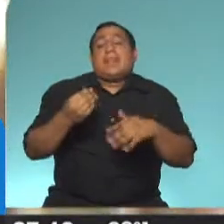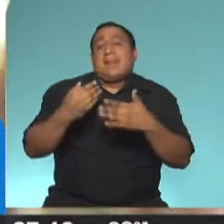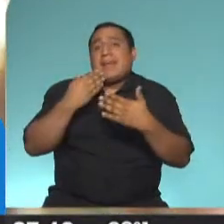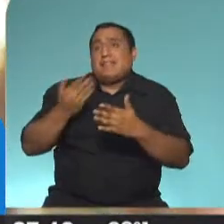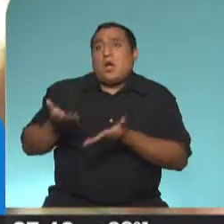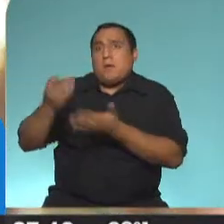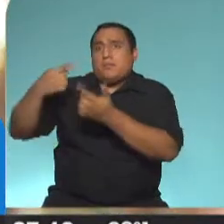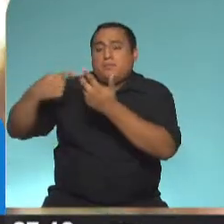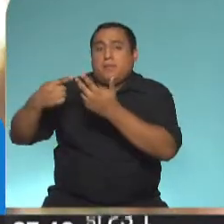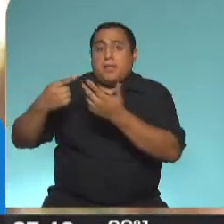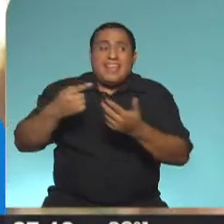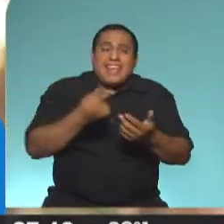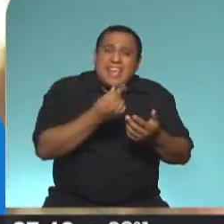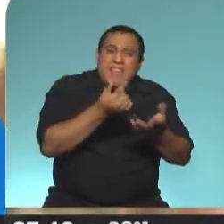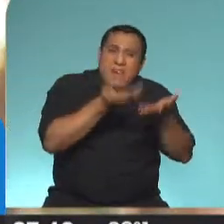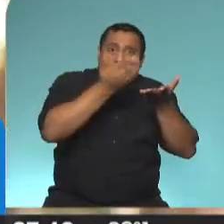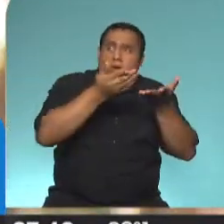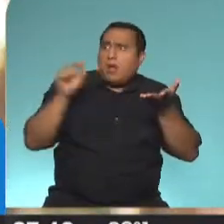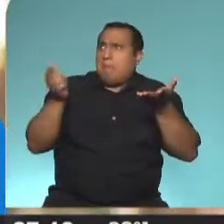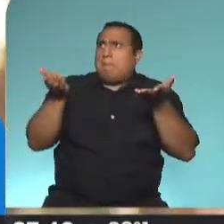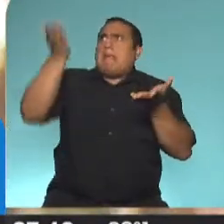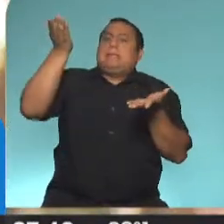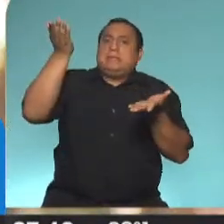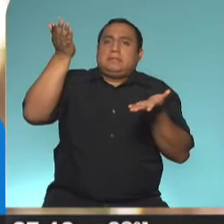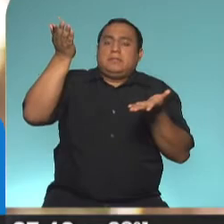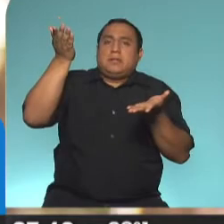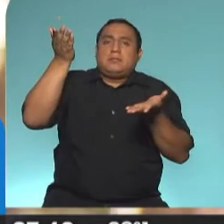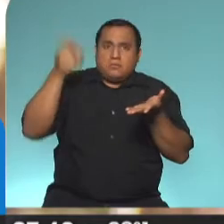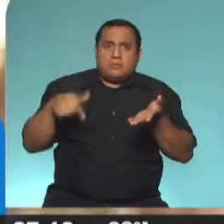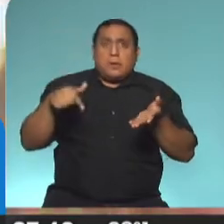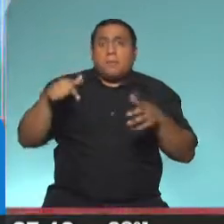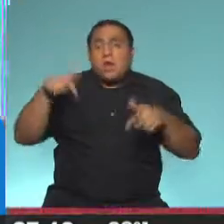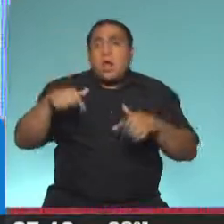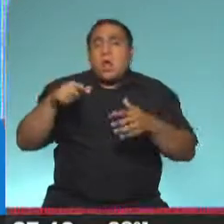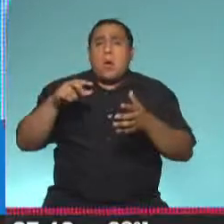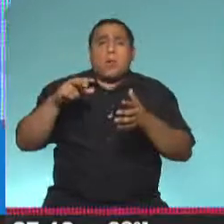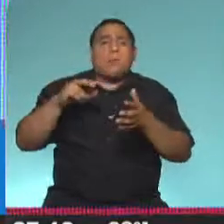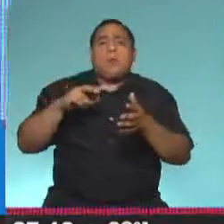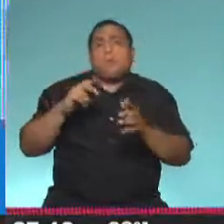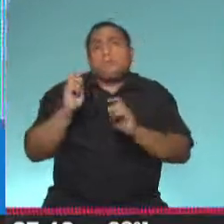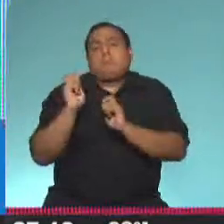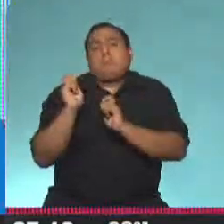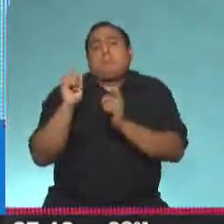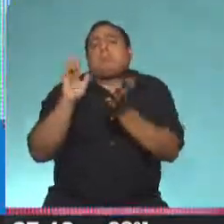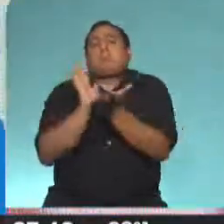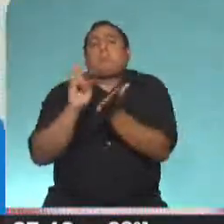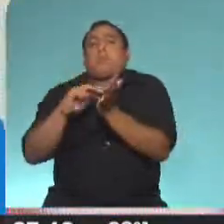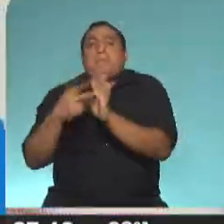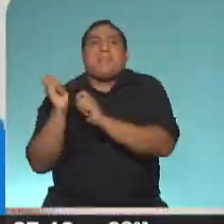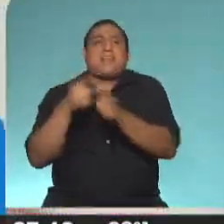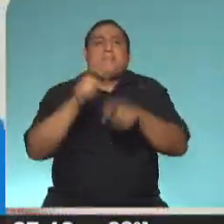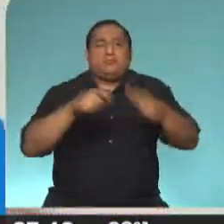por arriba de la inflación, con lo cual lo que se está haciendo es trasladar todos estos problemas a los vecinos de la ciudad. La Nación, en